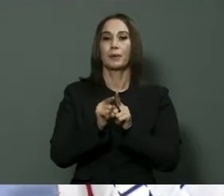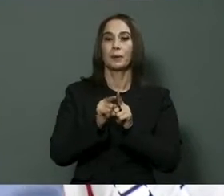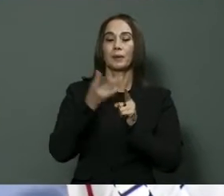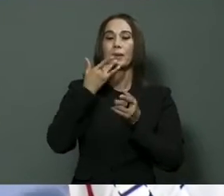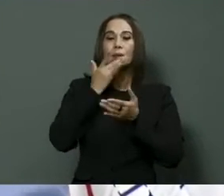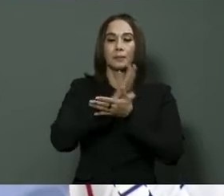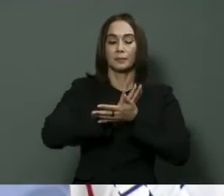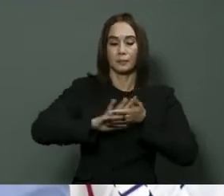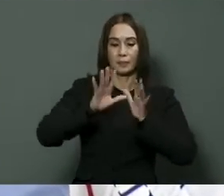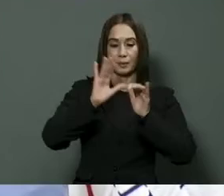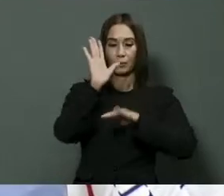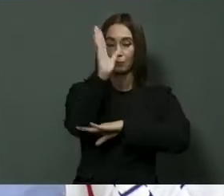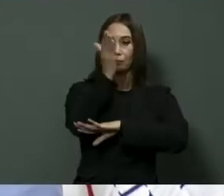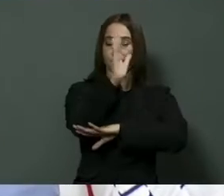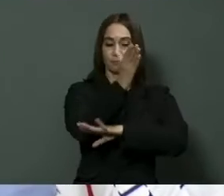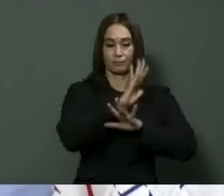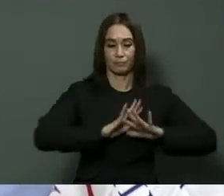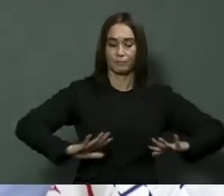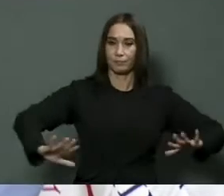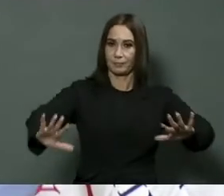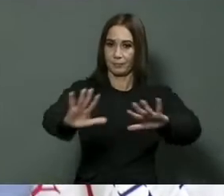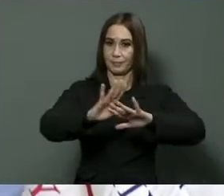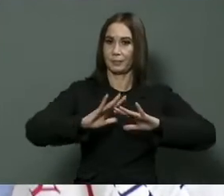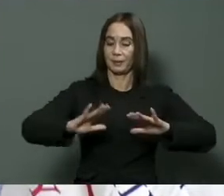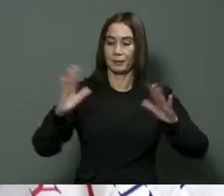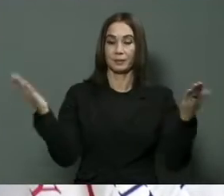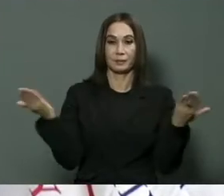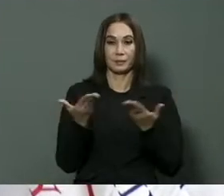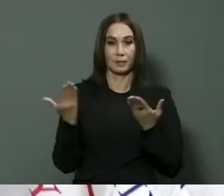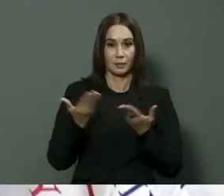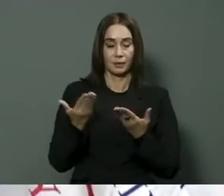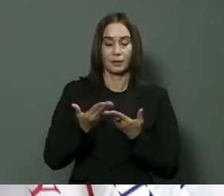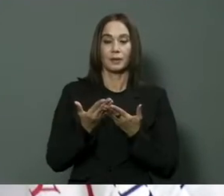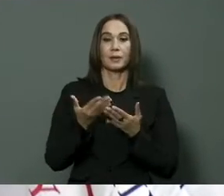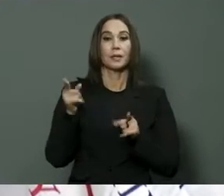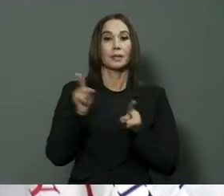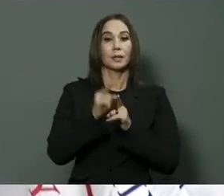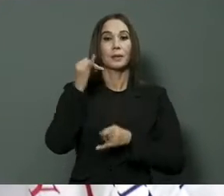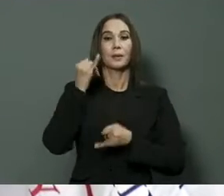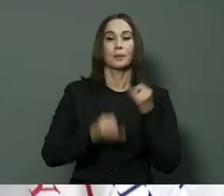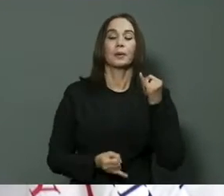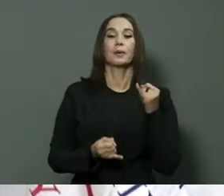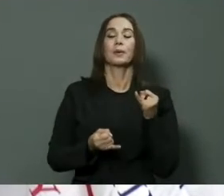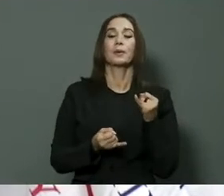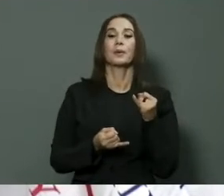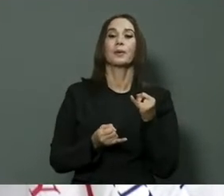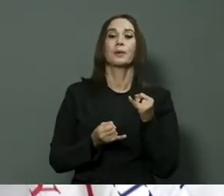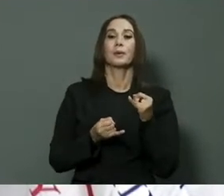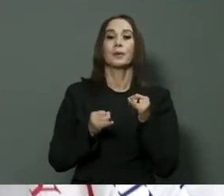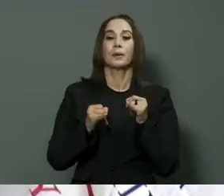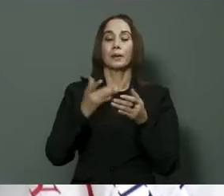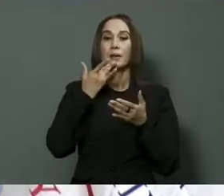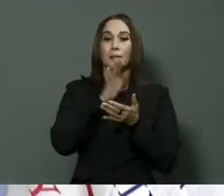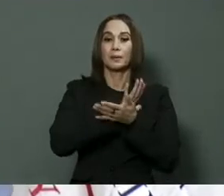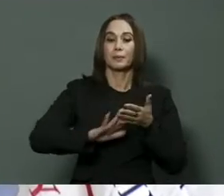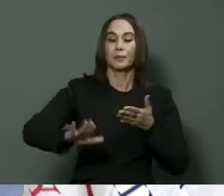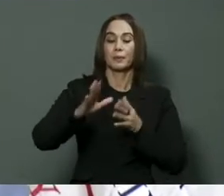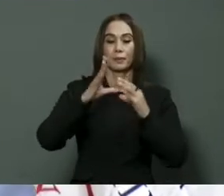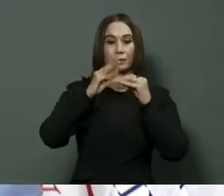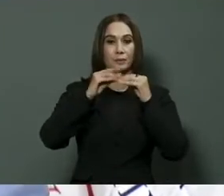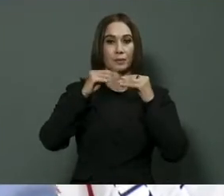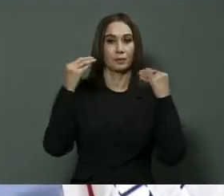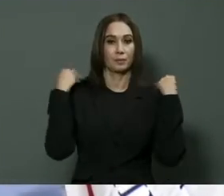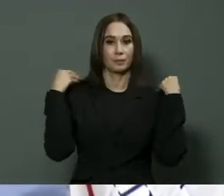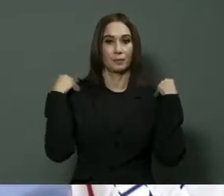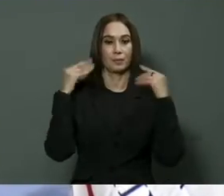los parques que se encuentran en estos sectores. Y por último, el remozamiento del Club